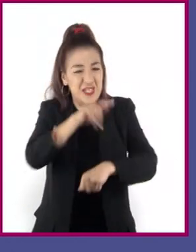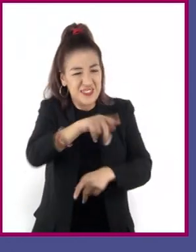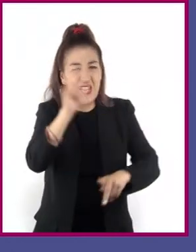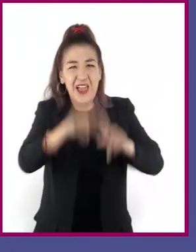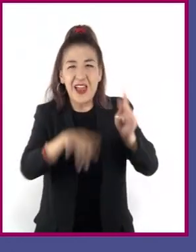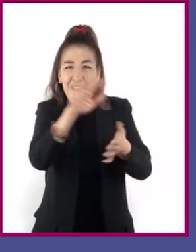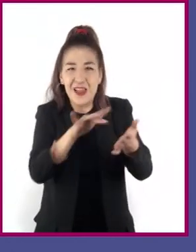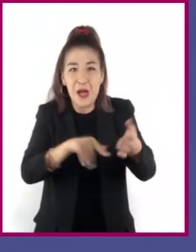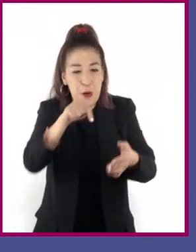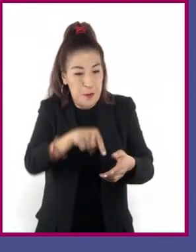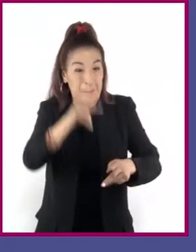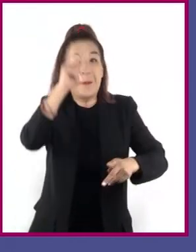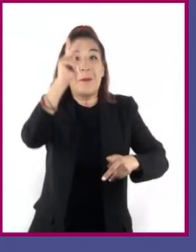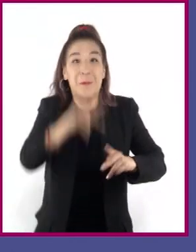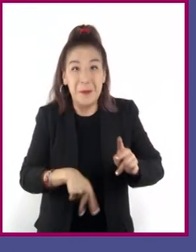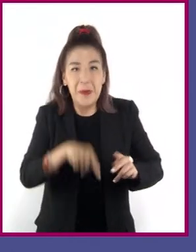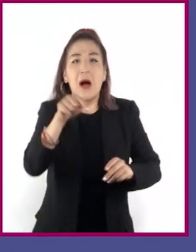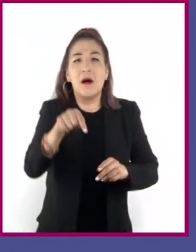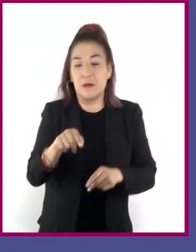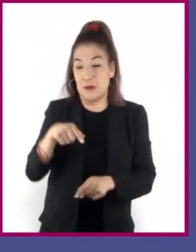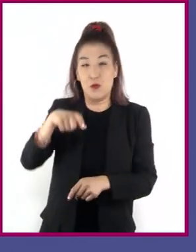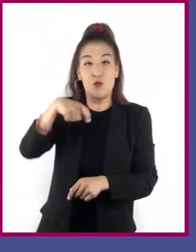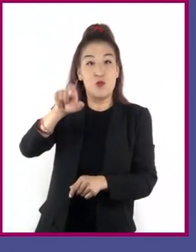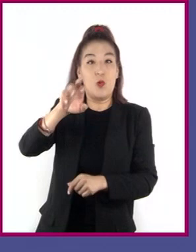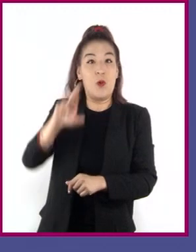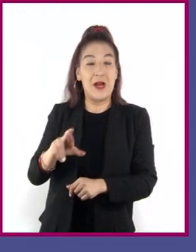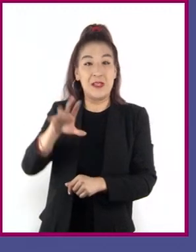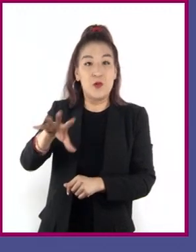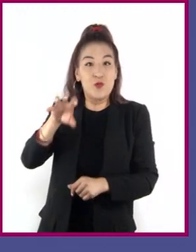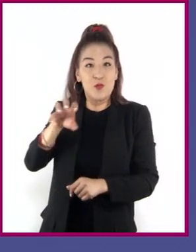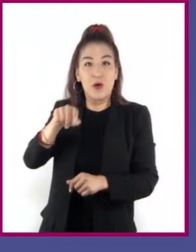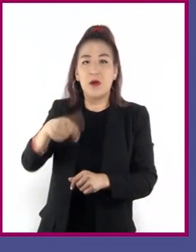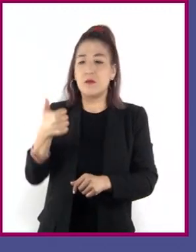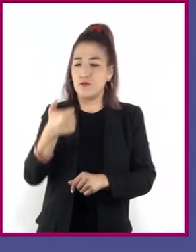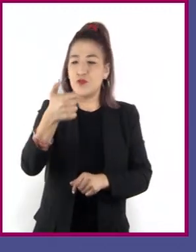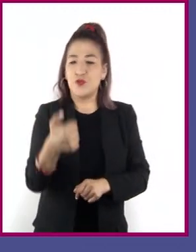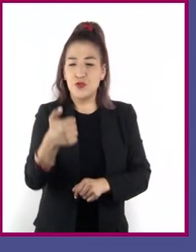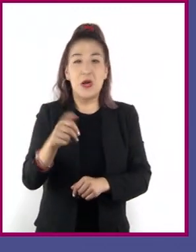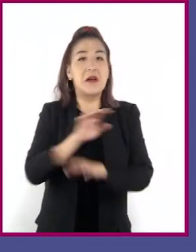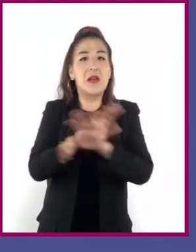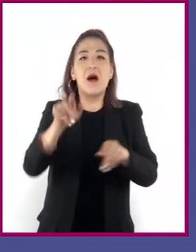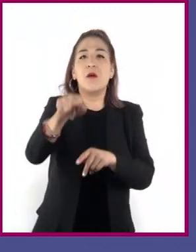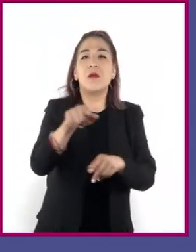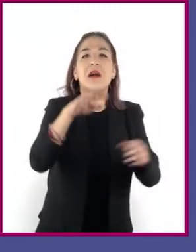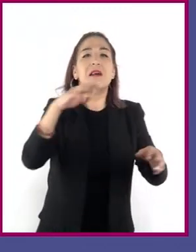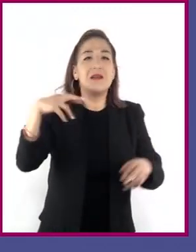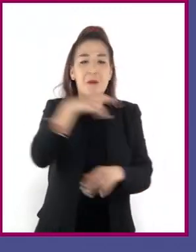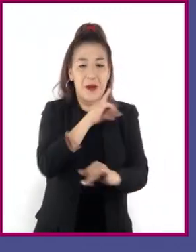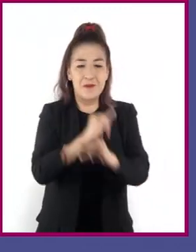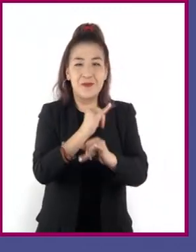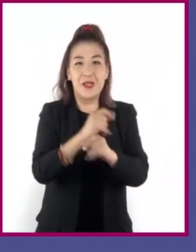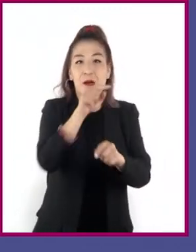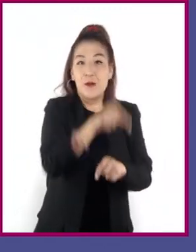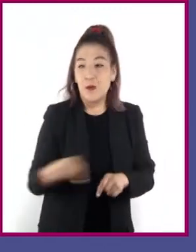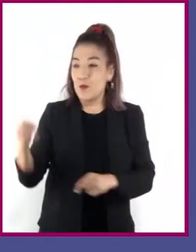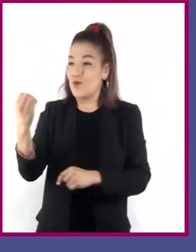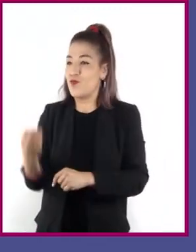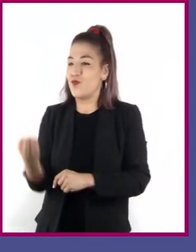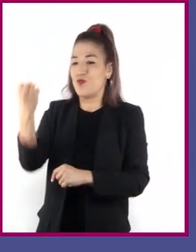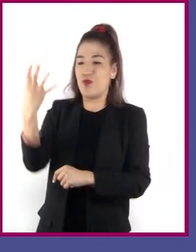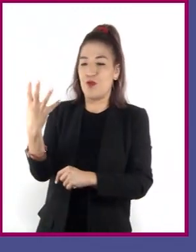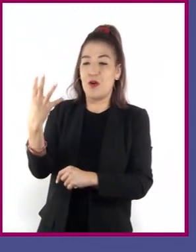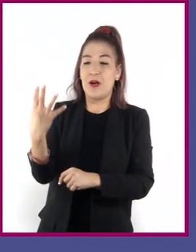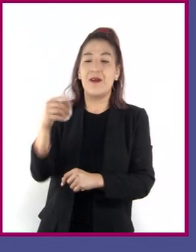la información este escanea ese código y lo va a trasladar a la página del portal de la empresa bueno de